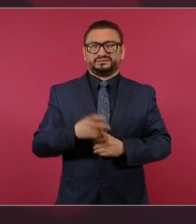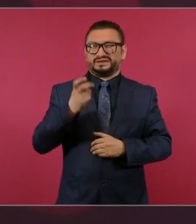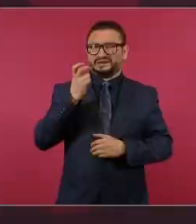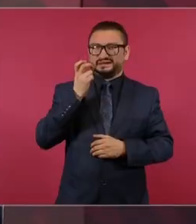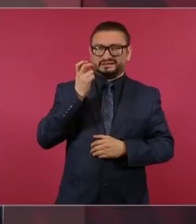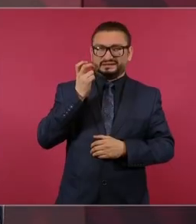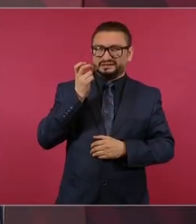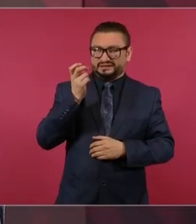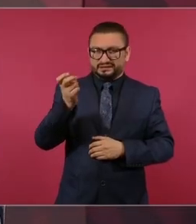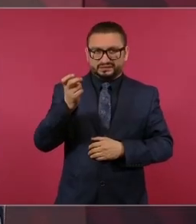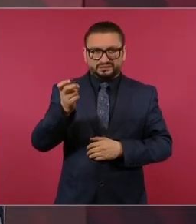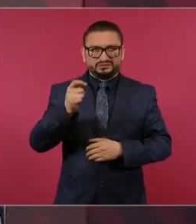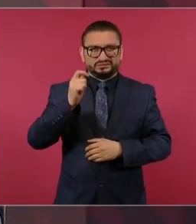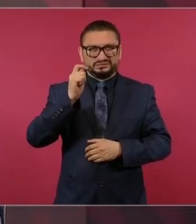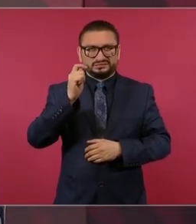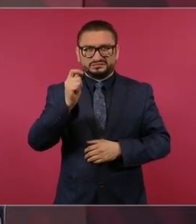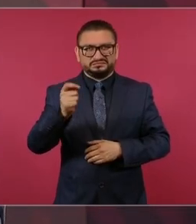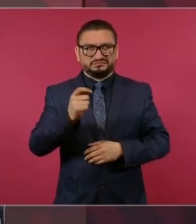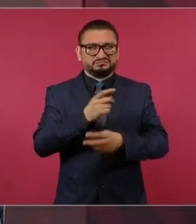inmoral,